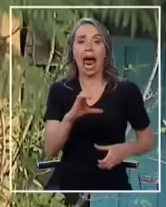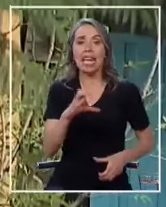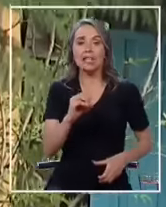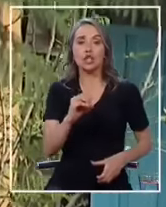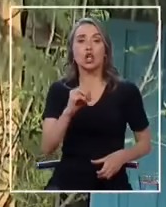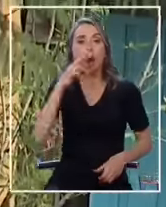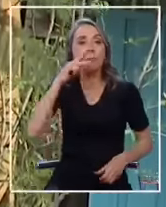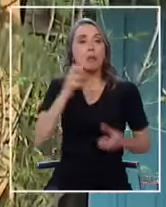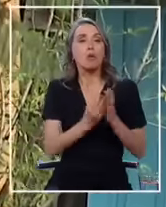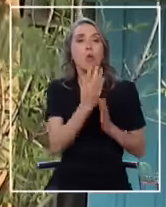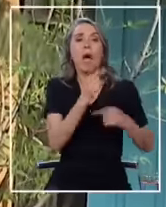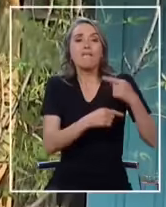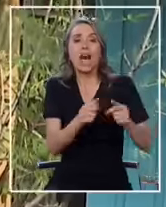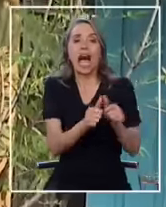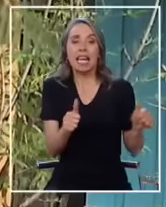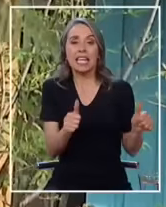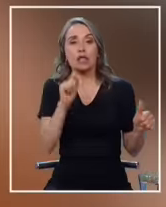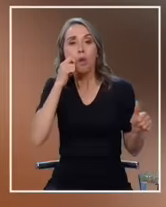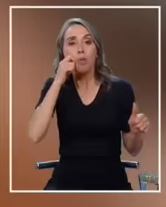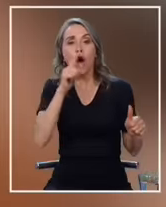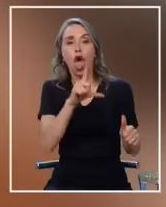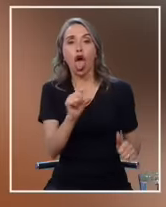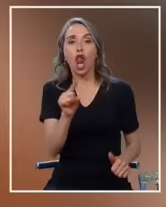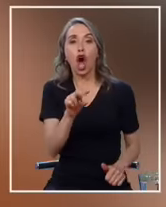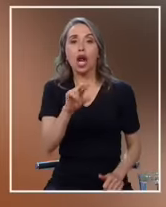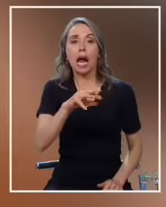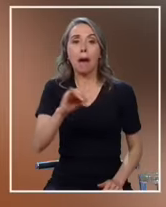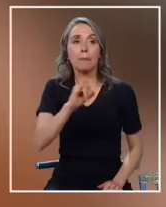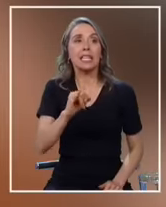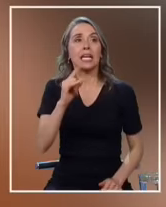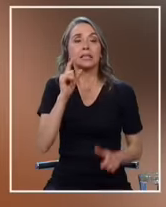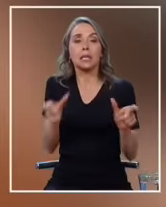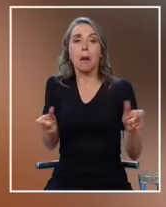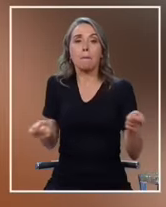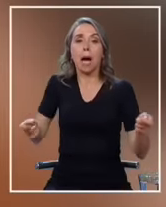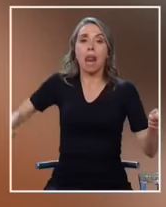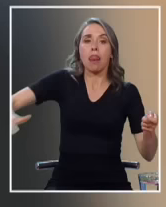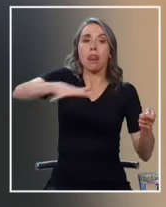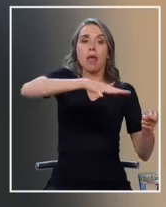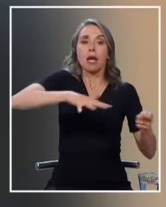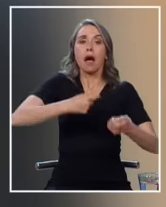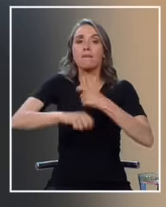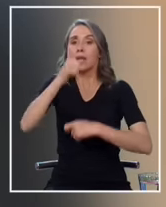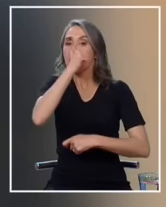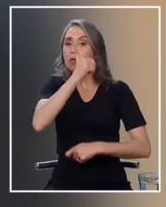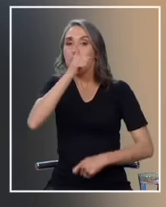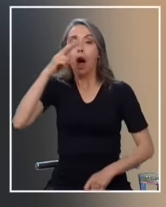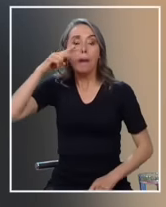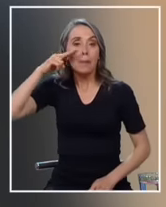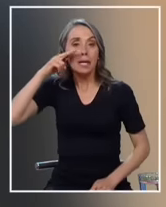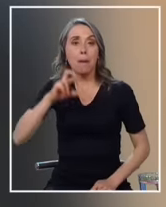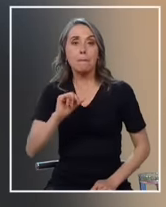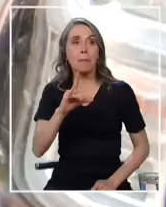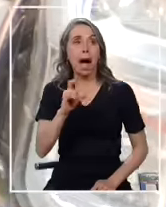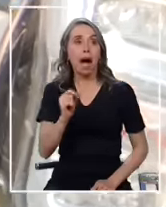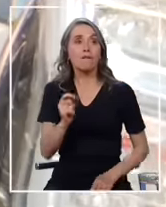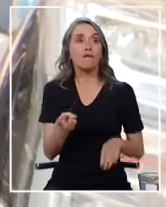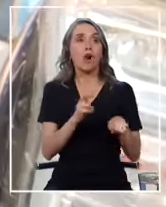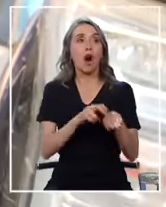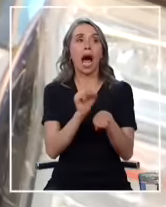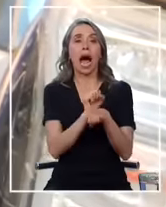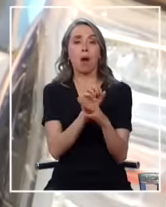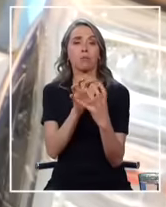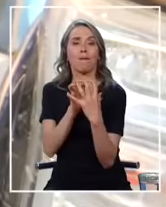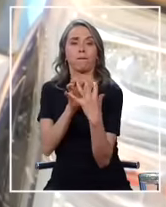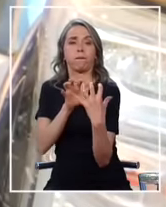Generación, banda también conocida como Los Ramírez. Tenían el control territorial para la venta de droga en la zona y Pablo se movilizaba en